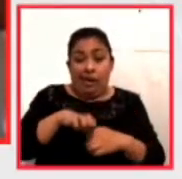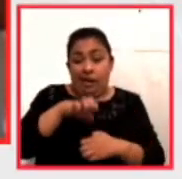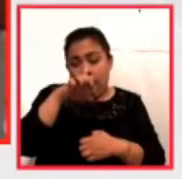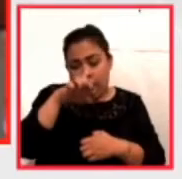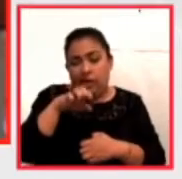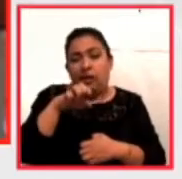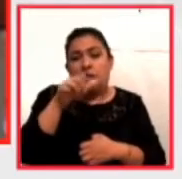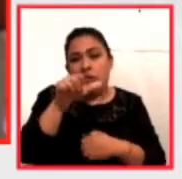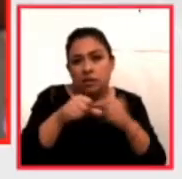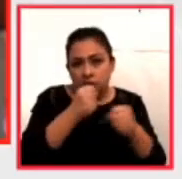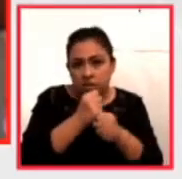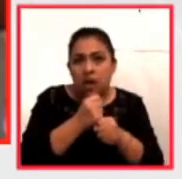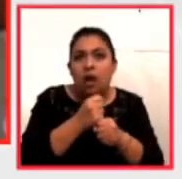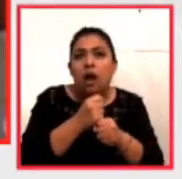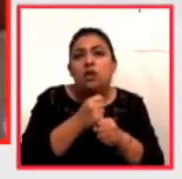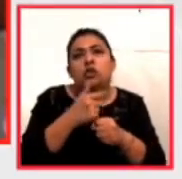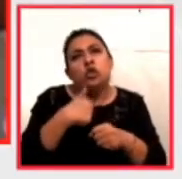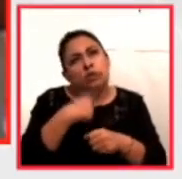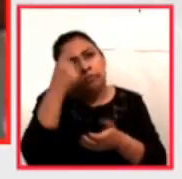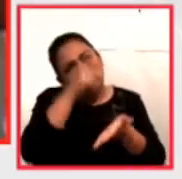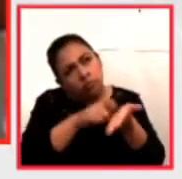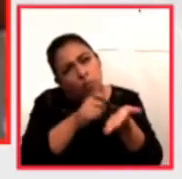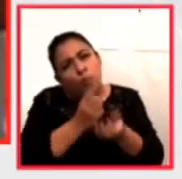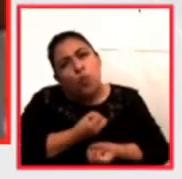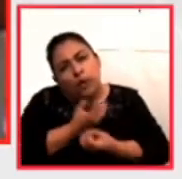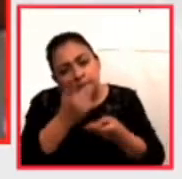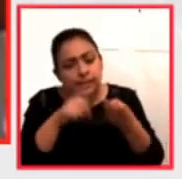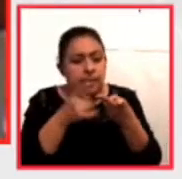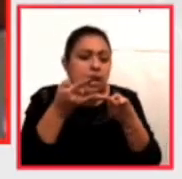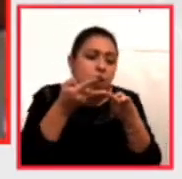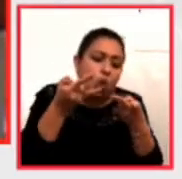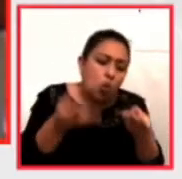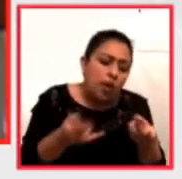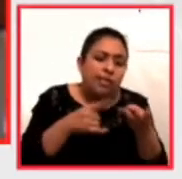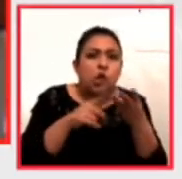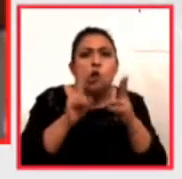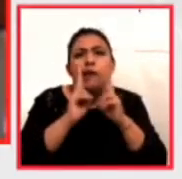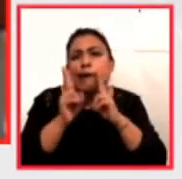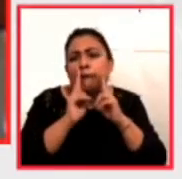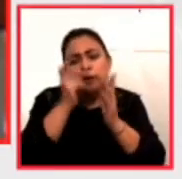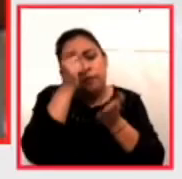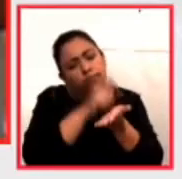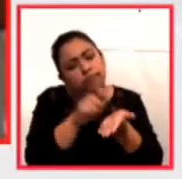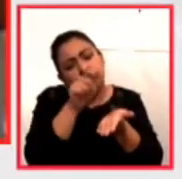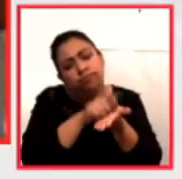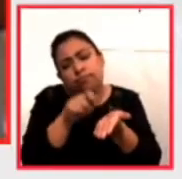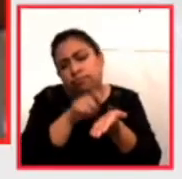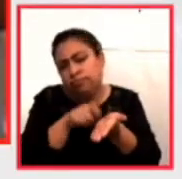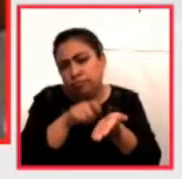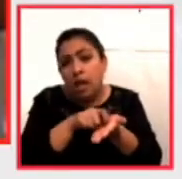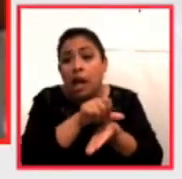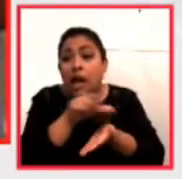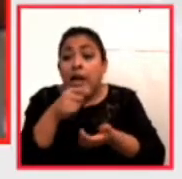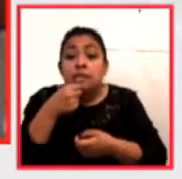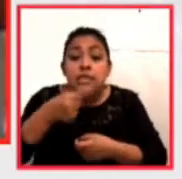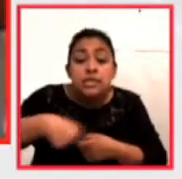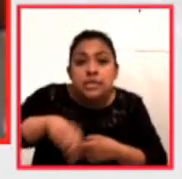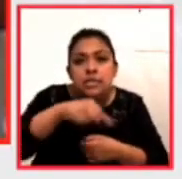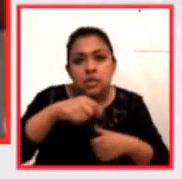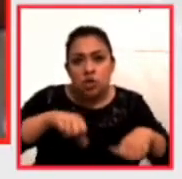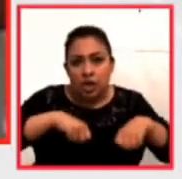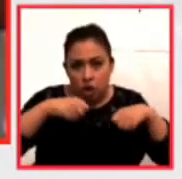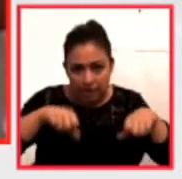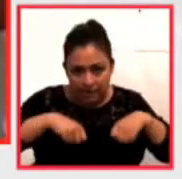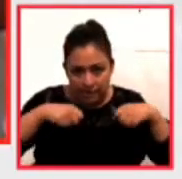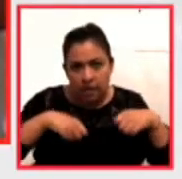poesía, escribes cuento, escribes narrativa en general para niñas, niños, adolescentes,